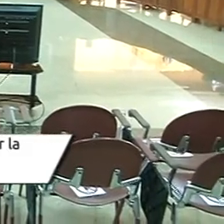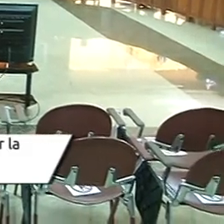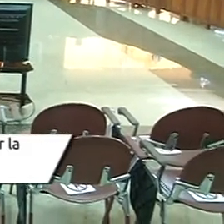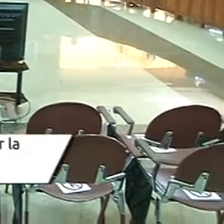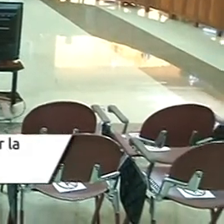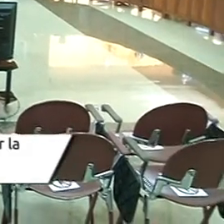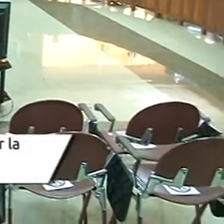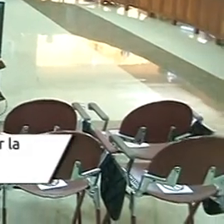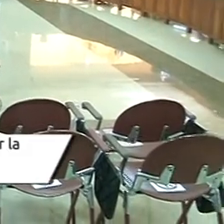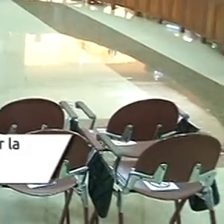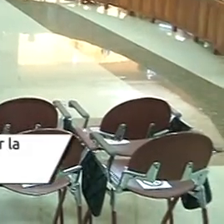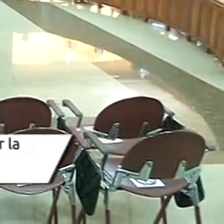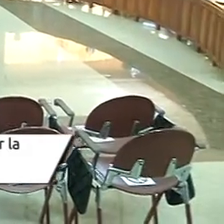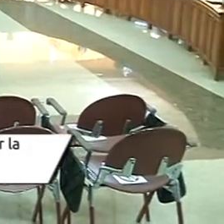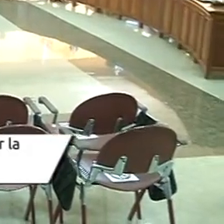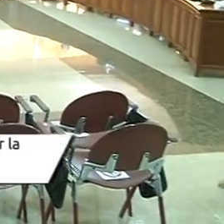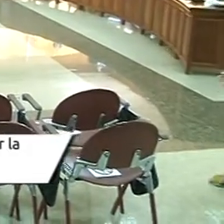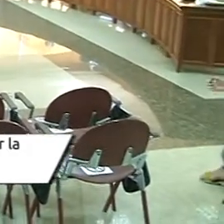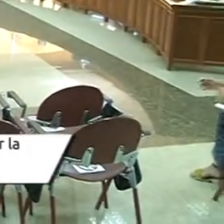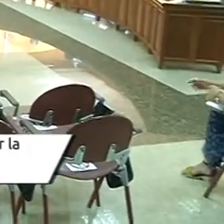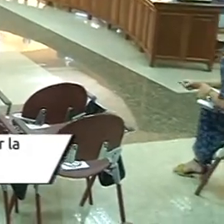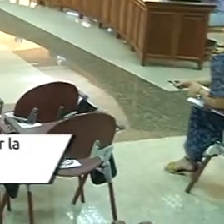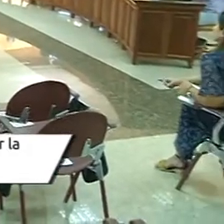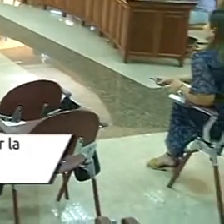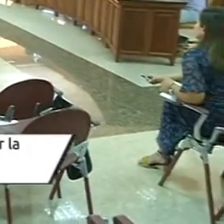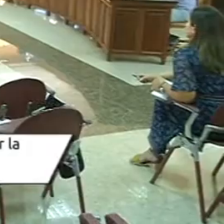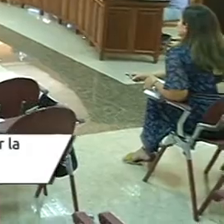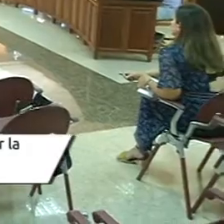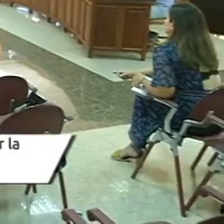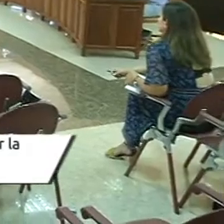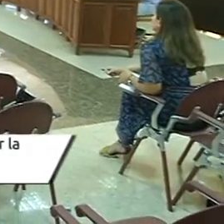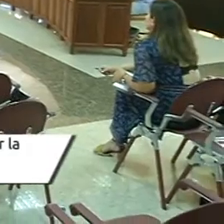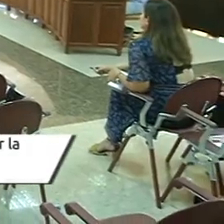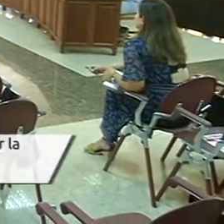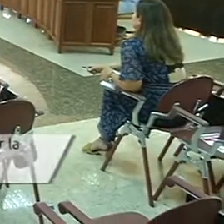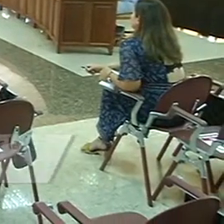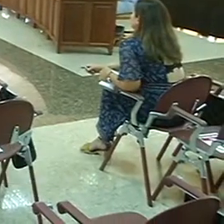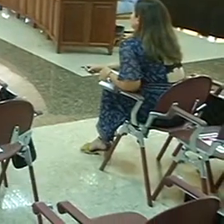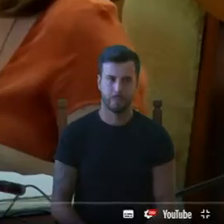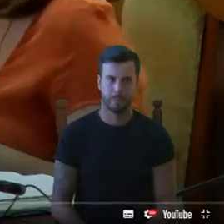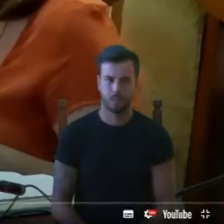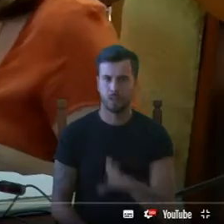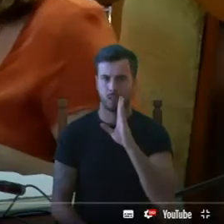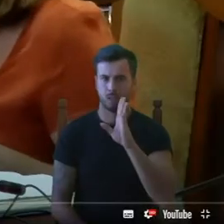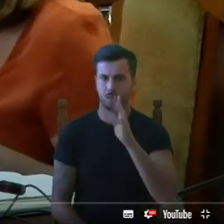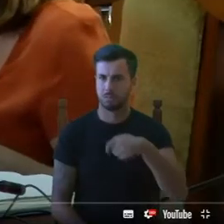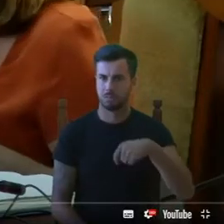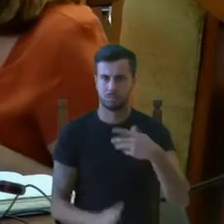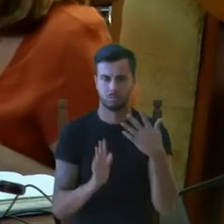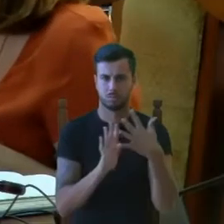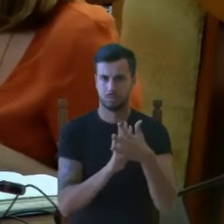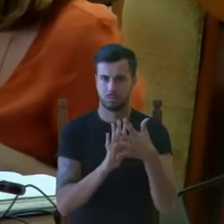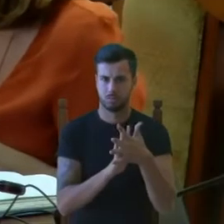pero que era imprescindible aprobar los ya por la dependencia que tienen tantos colectivos e instituciones de estas cuentas el presupuesto que hoy